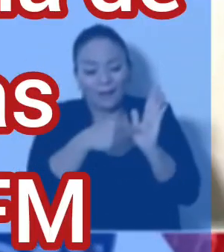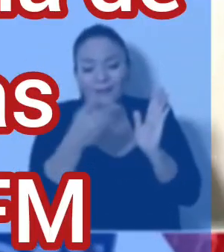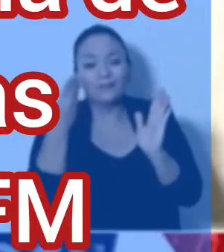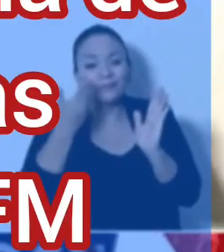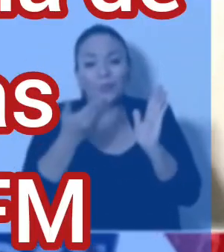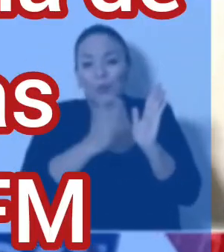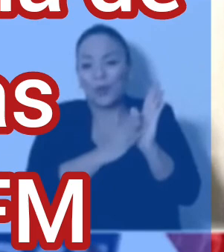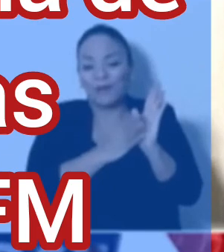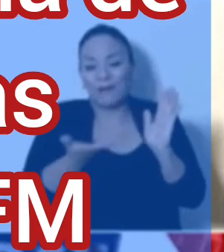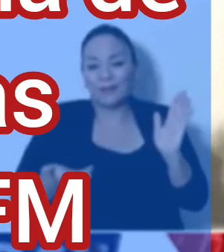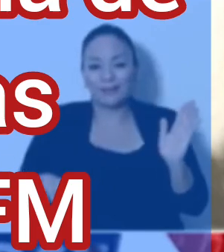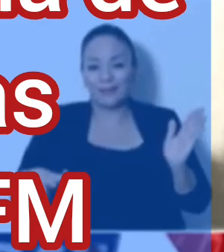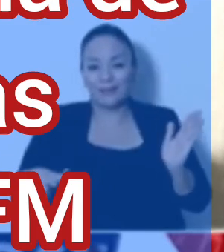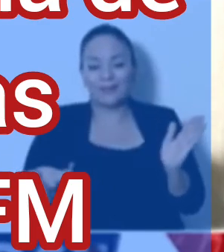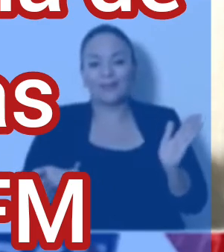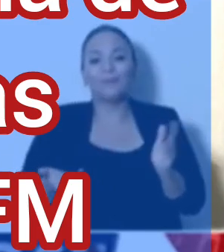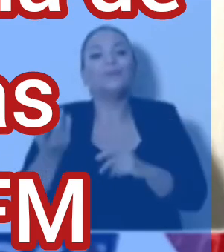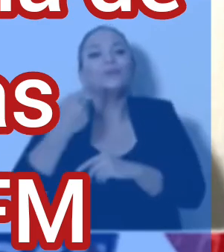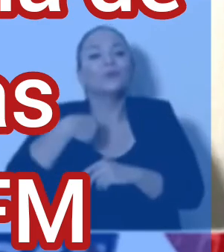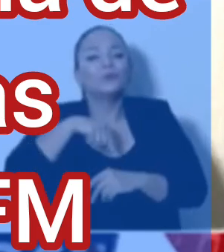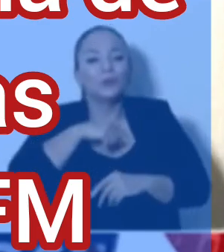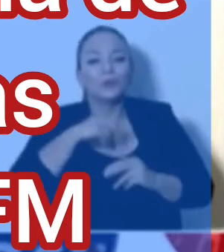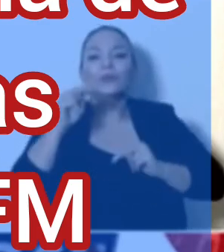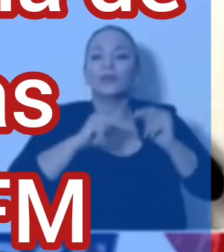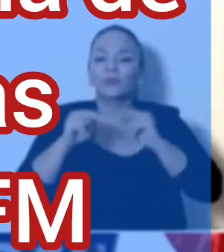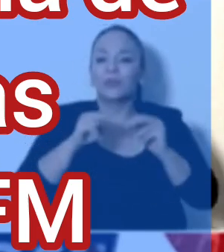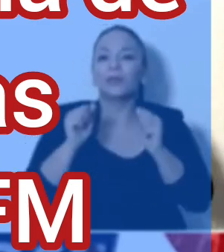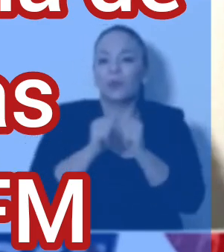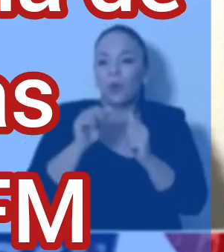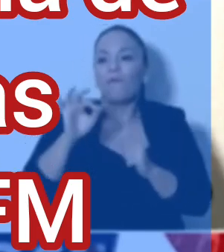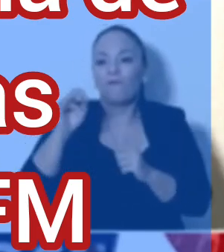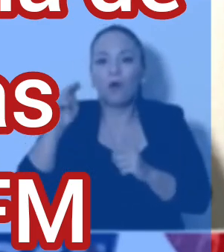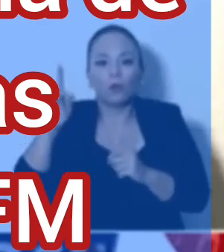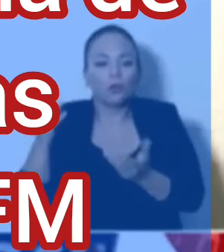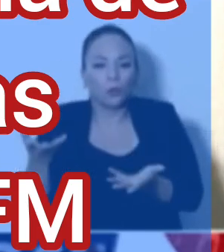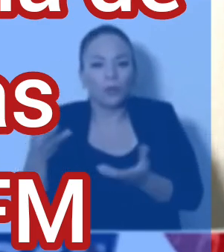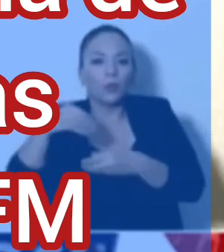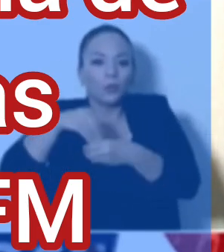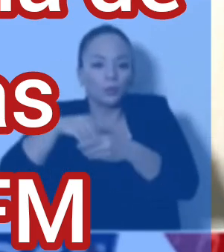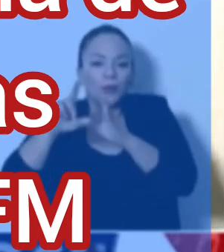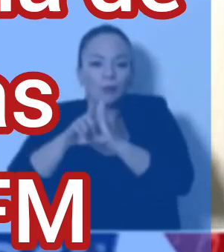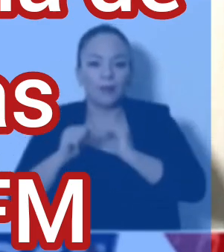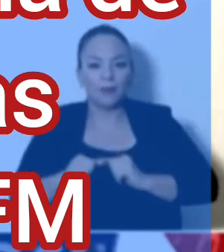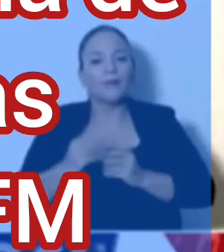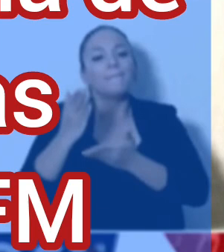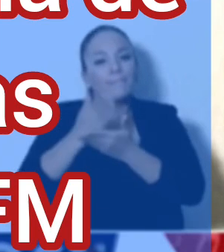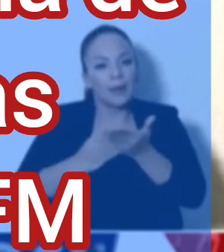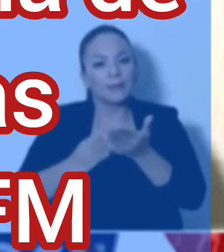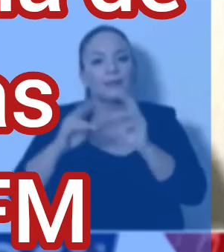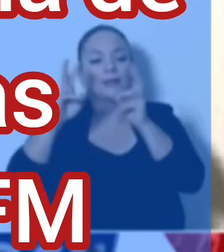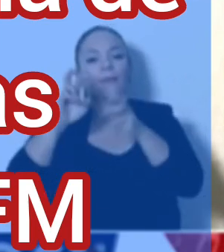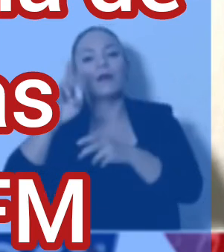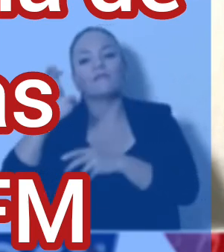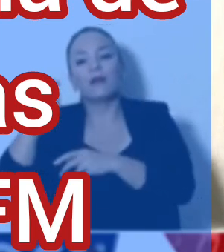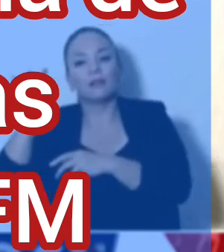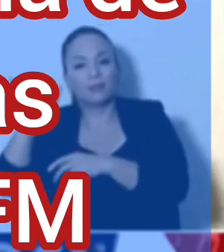hechos. Nosotros estamos negociando con el fondo el contenido de la ley porque es parte de renta